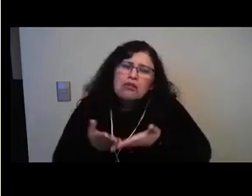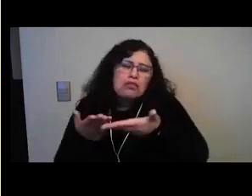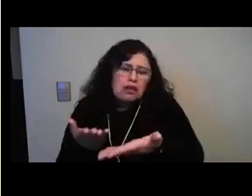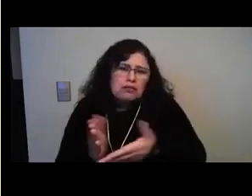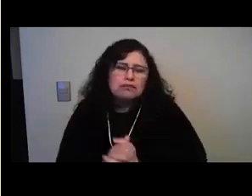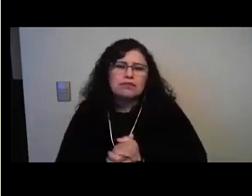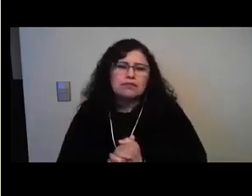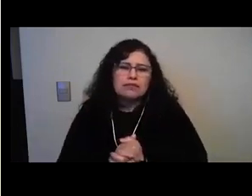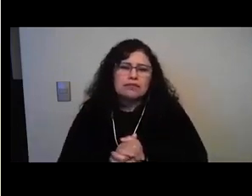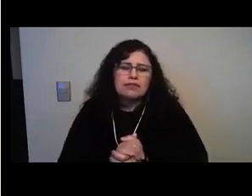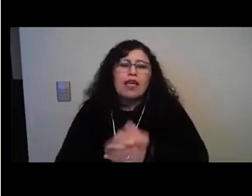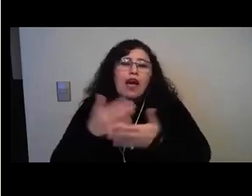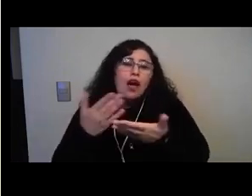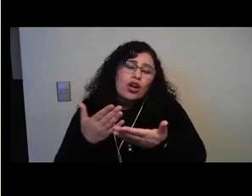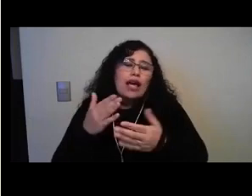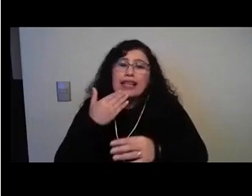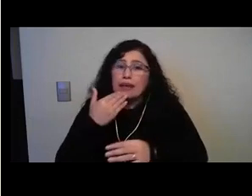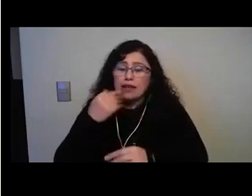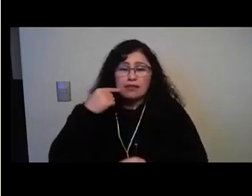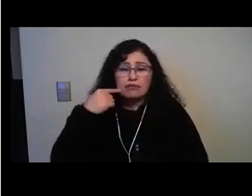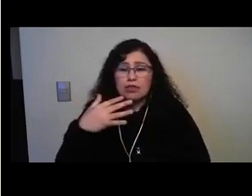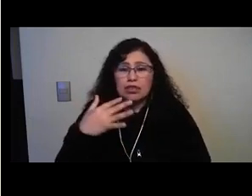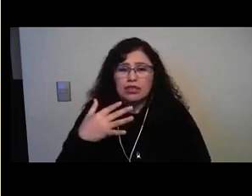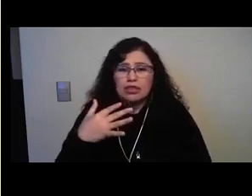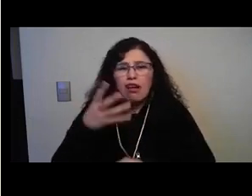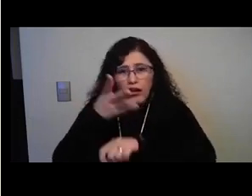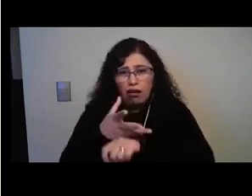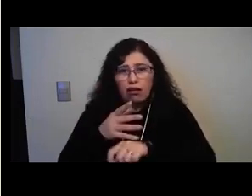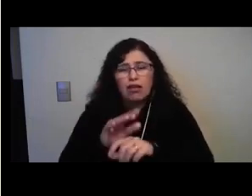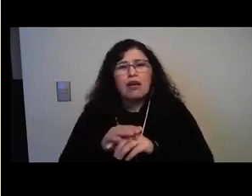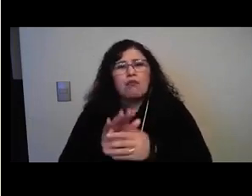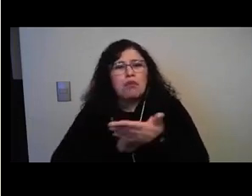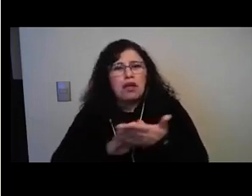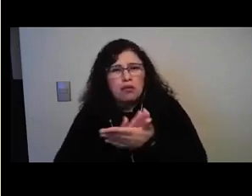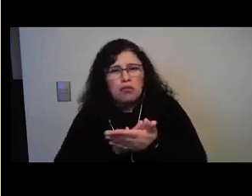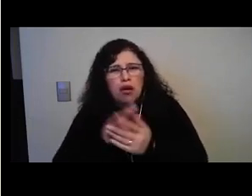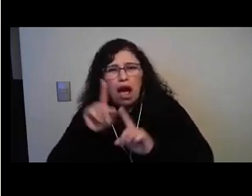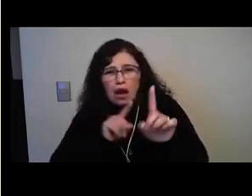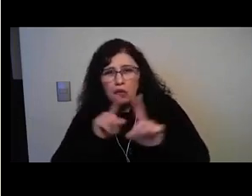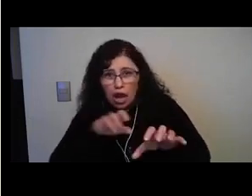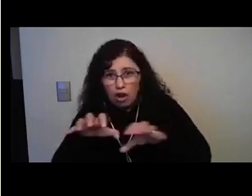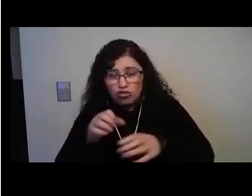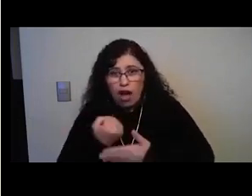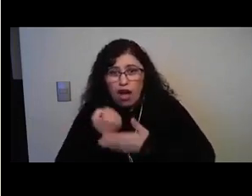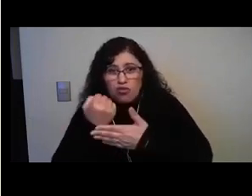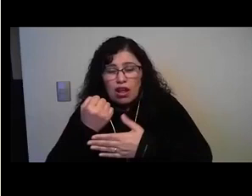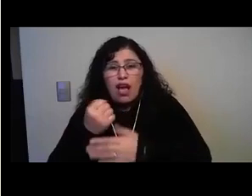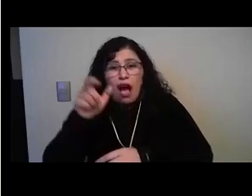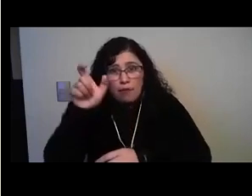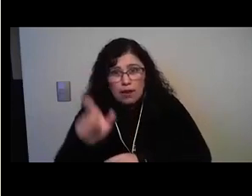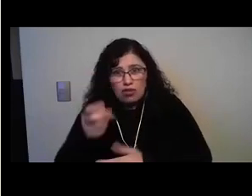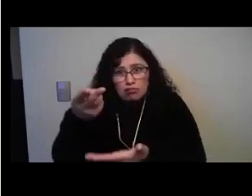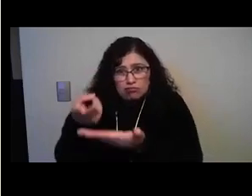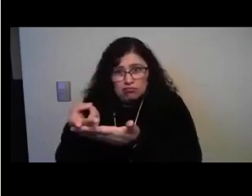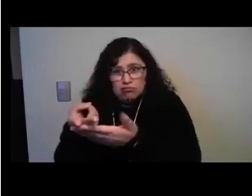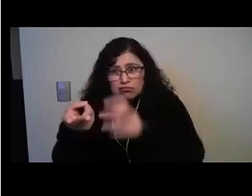¿ya? Y, por supuesto, hay hoy día equipos o dispositivos que se utilizan para transferir, ¿ya? Que